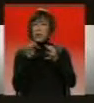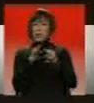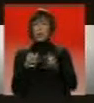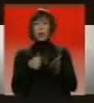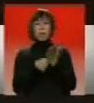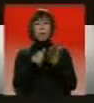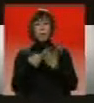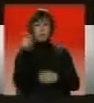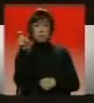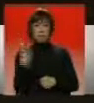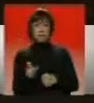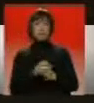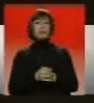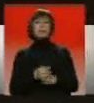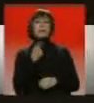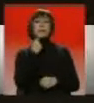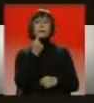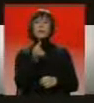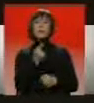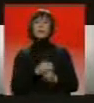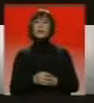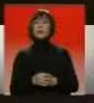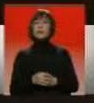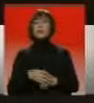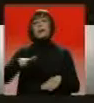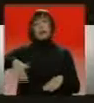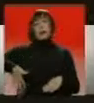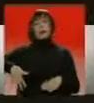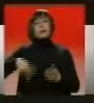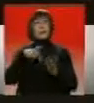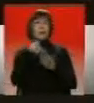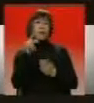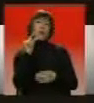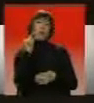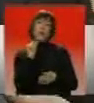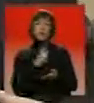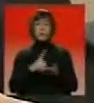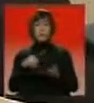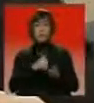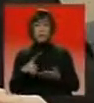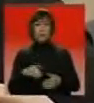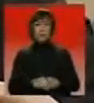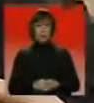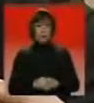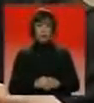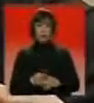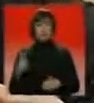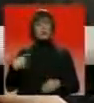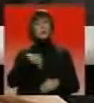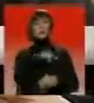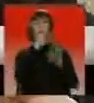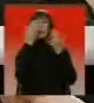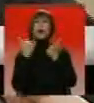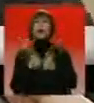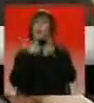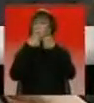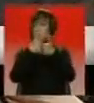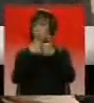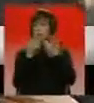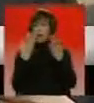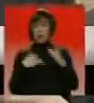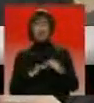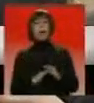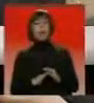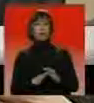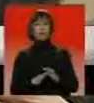Fausto Herrera, quien además señaló que existe un retraso de pocas semanas. Vamos bastante bien, nos hemos igualado fuertemente,